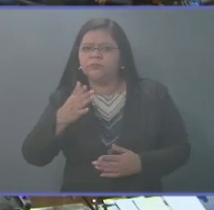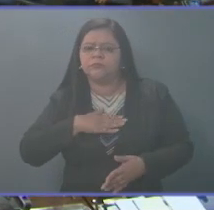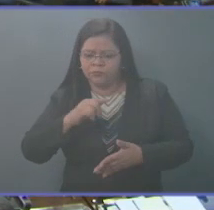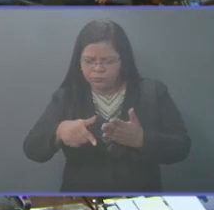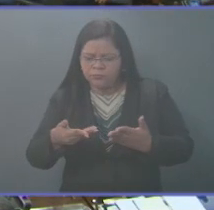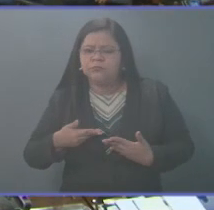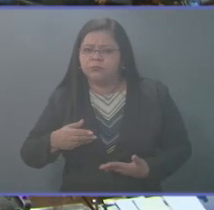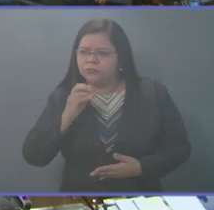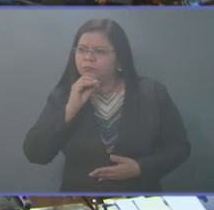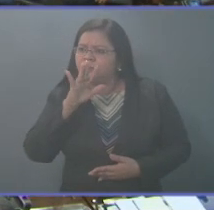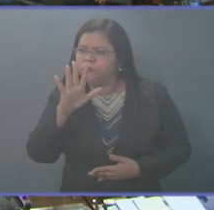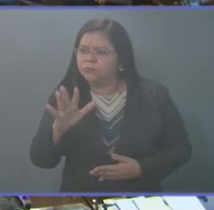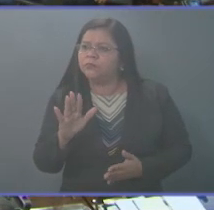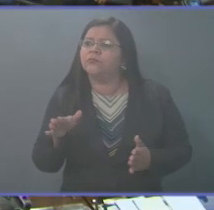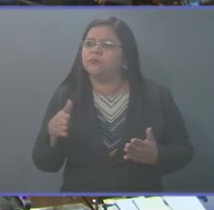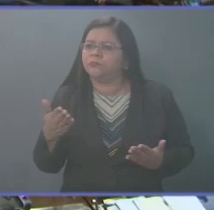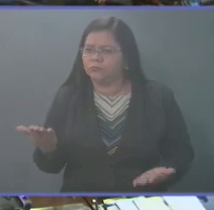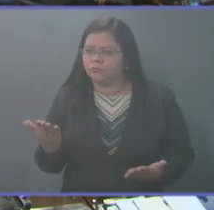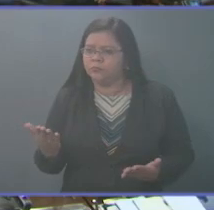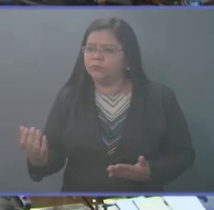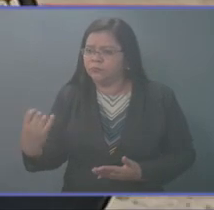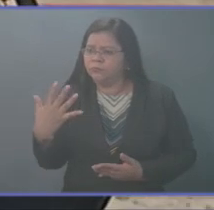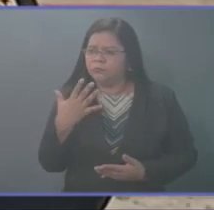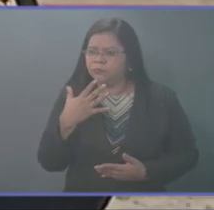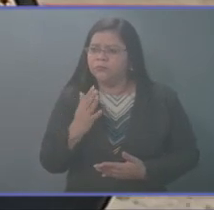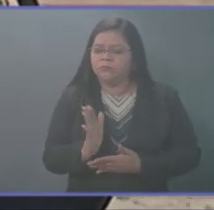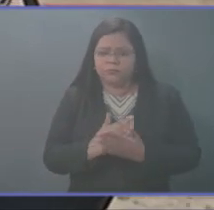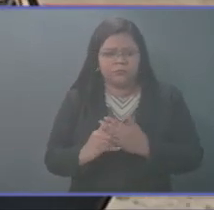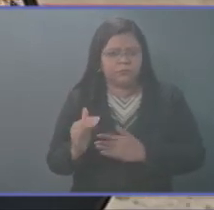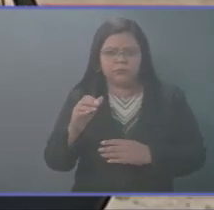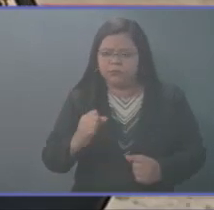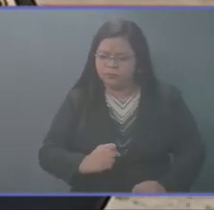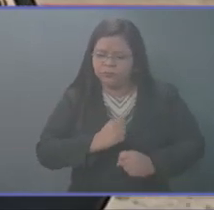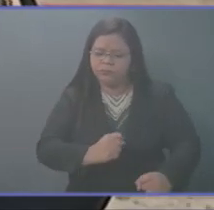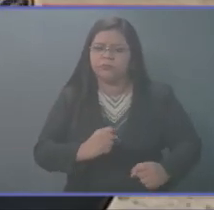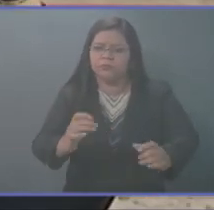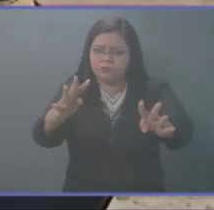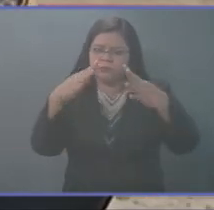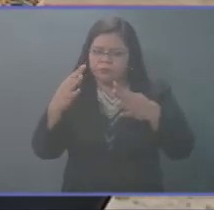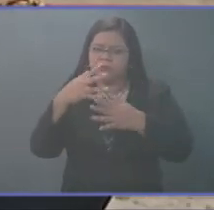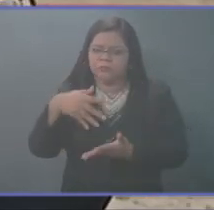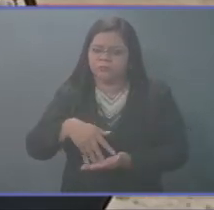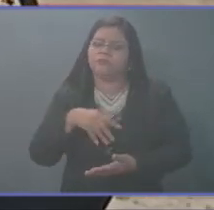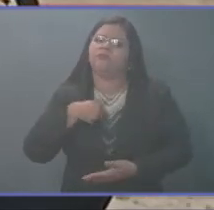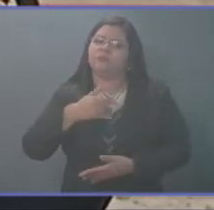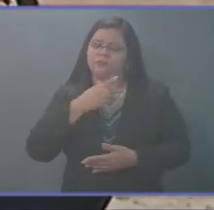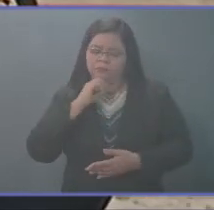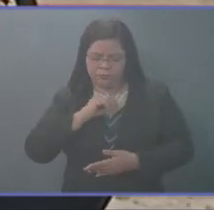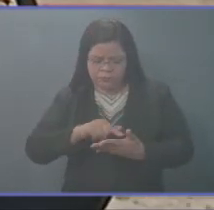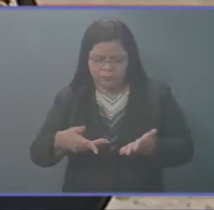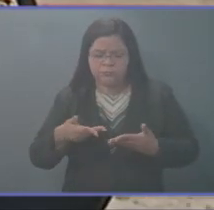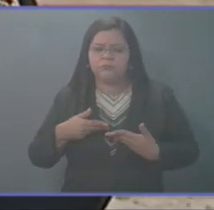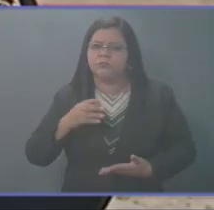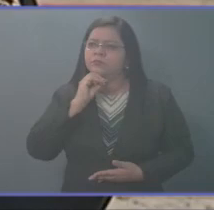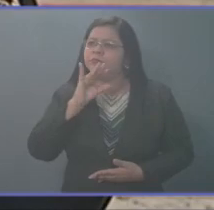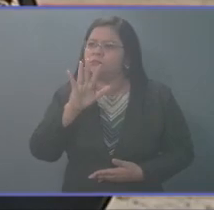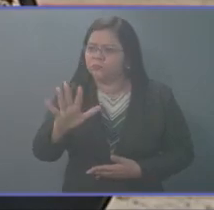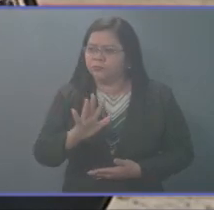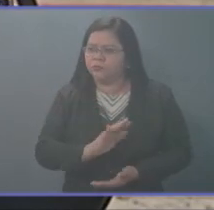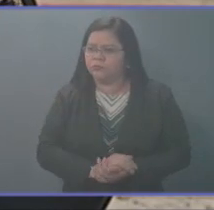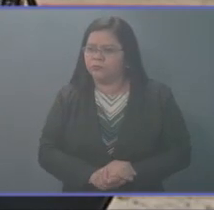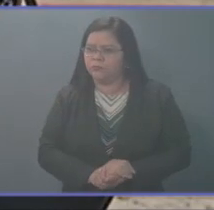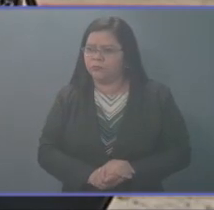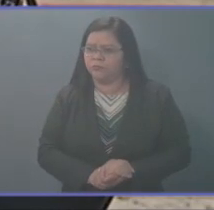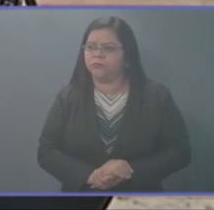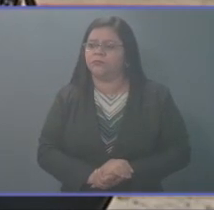responder, porque se nos hace una locución muy fuerte frente a la población, entonces tengo derecho a respuesta, ¿verdad?